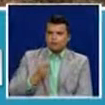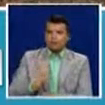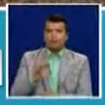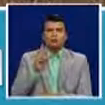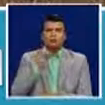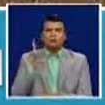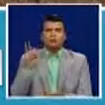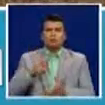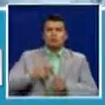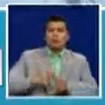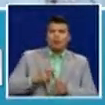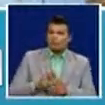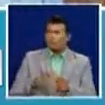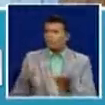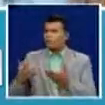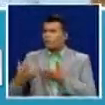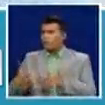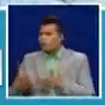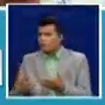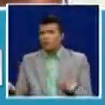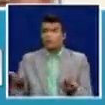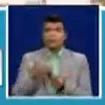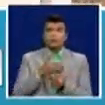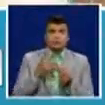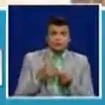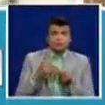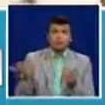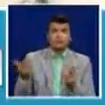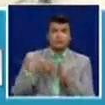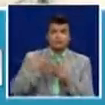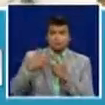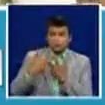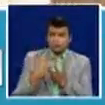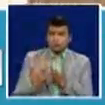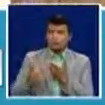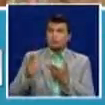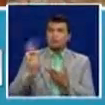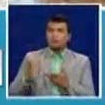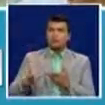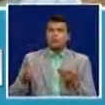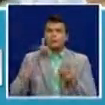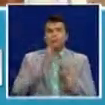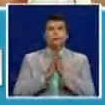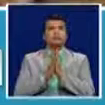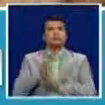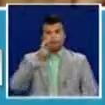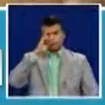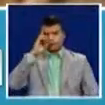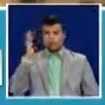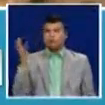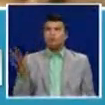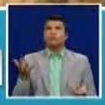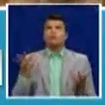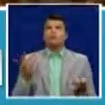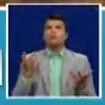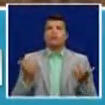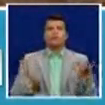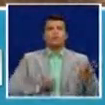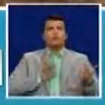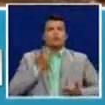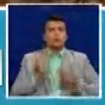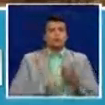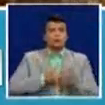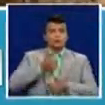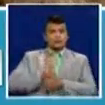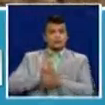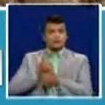de esa papa, detrás de esa cebolla que usted se consume todos los días. Claro. ¿Sí? ¿Cuáles son sus sueños, sus dificultades, sus luchas para poder